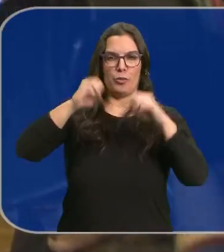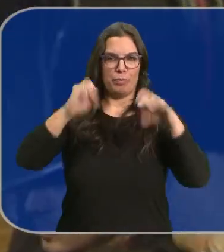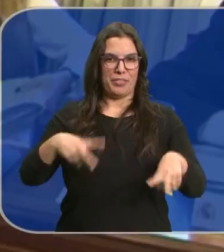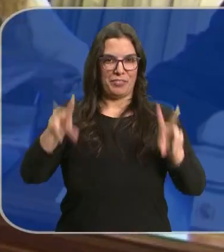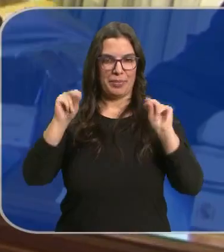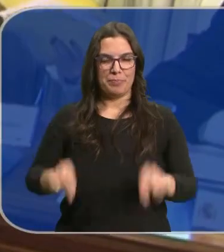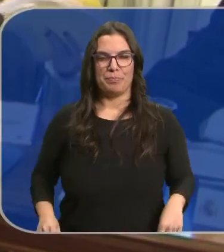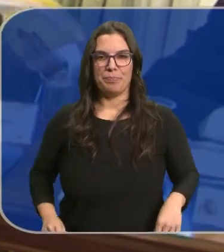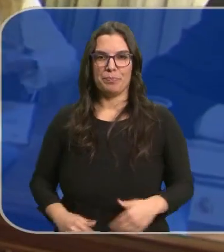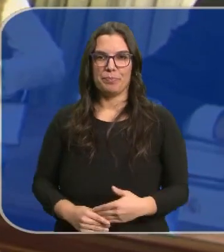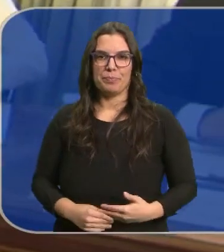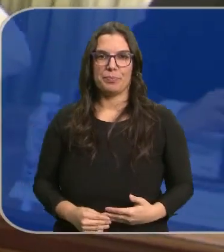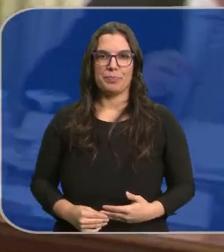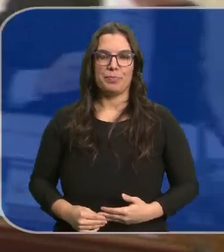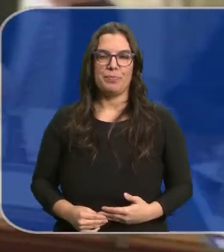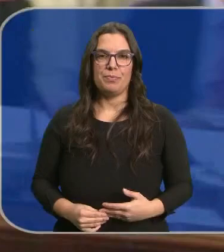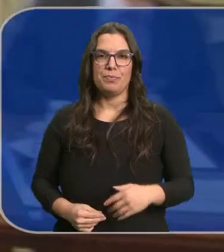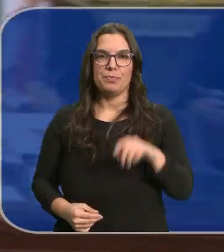autonómica.